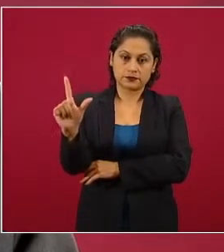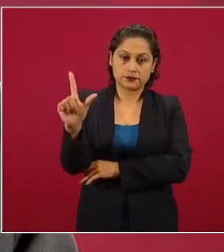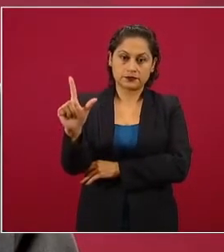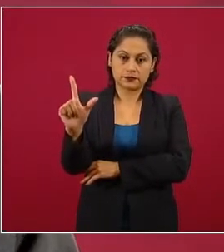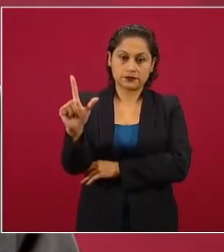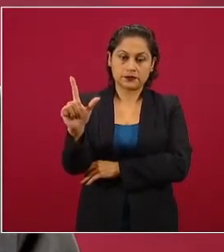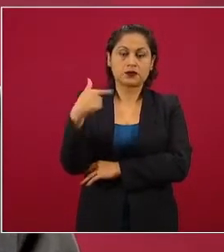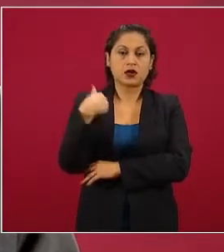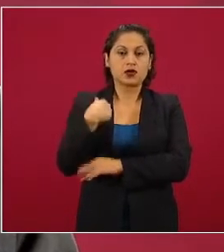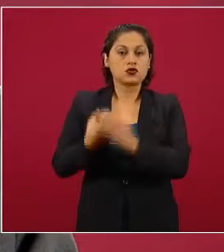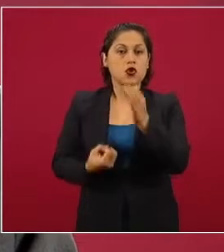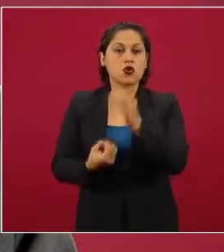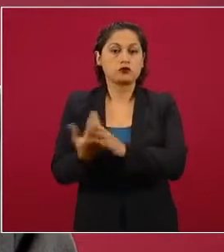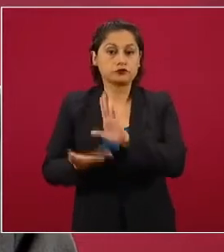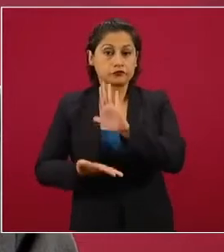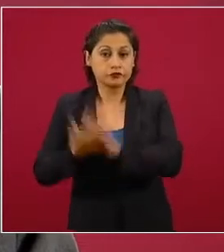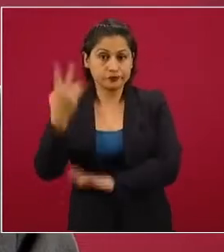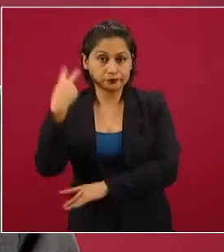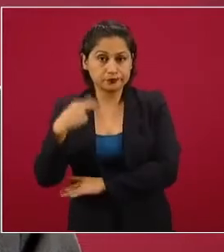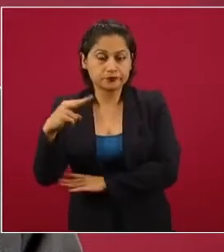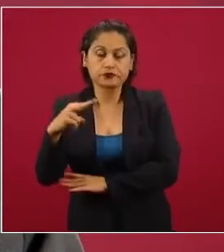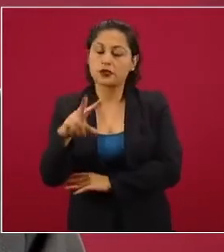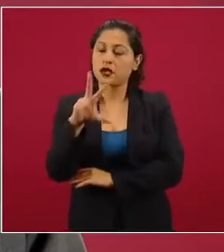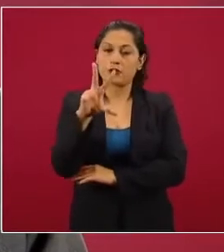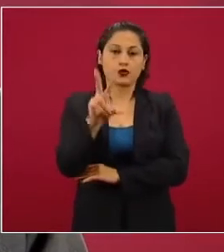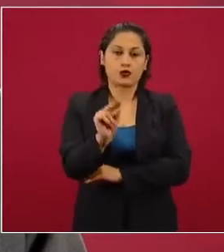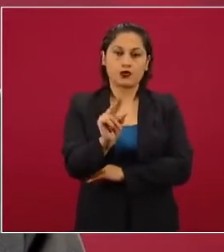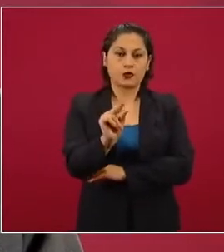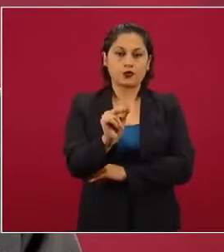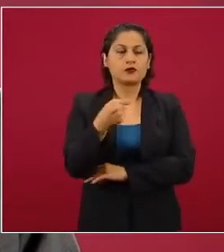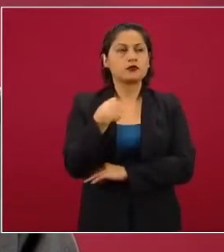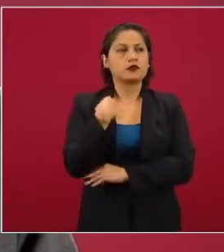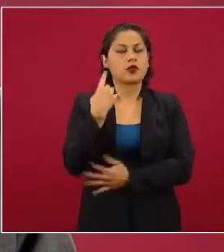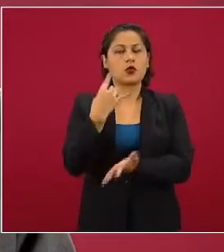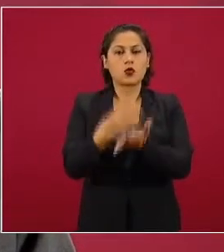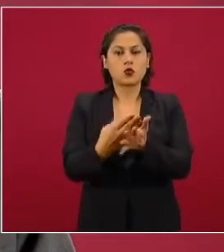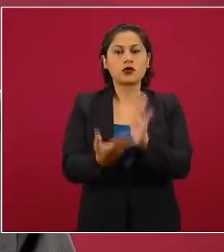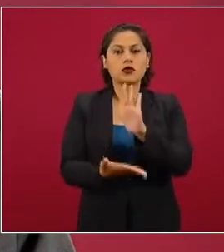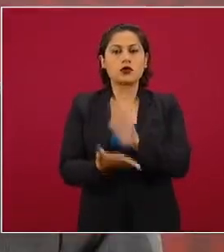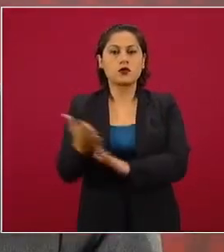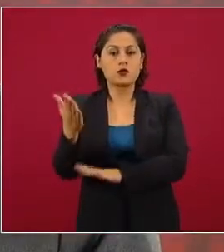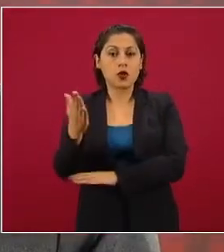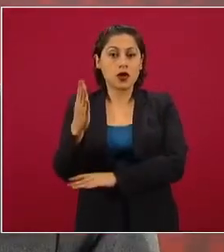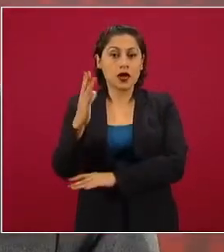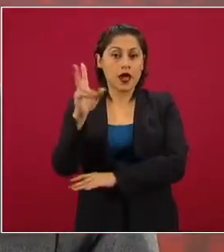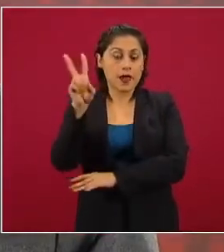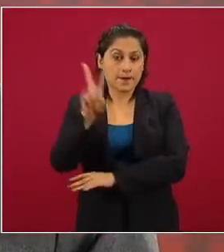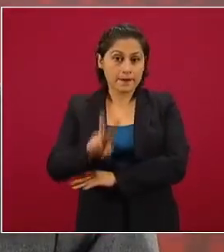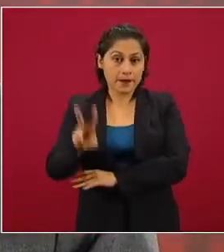No voy a salir, voy nada más a Morelos el viernes